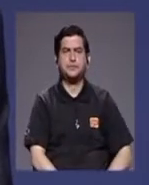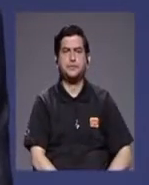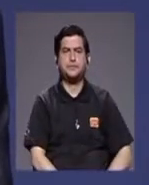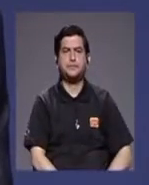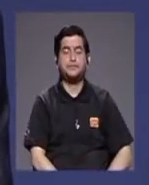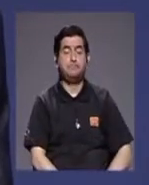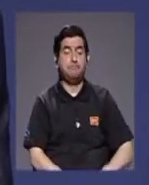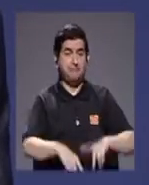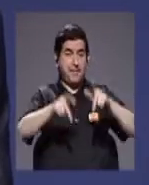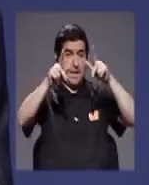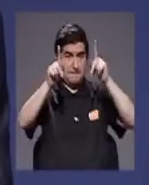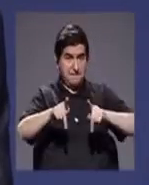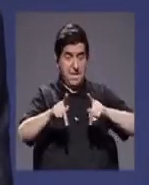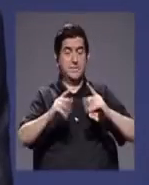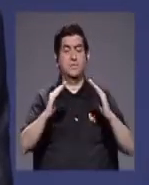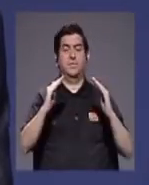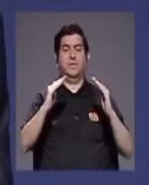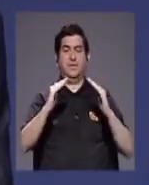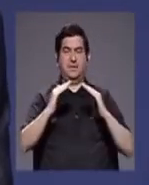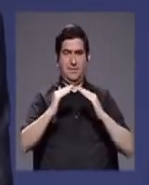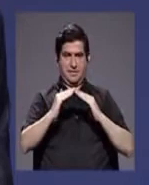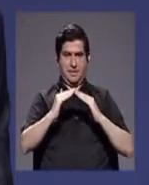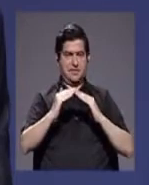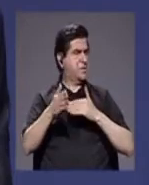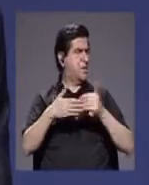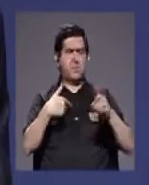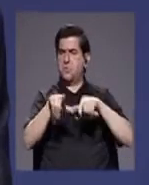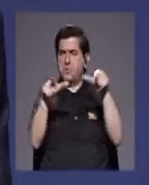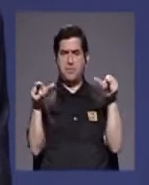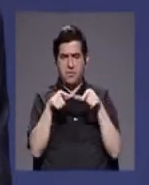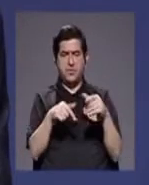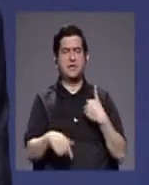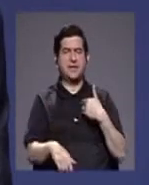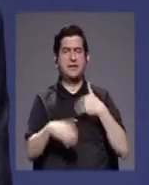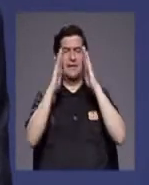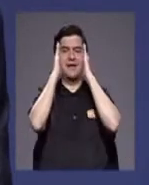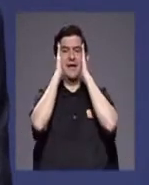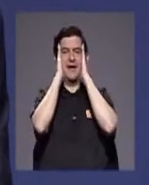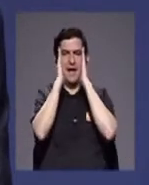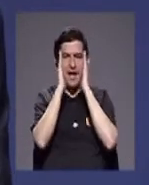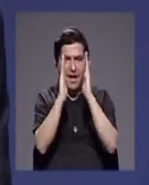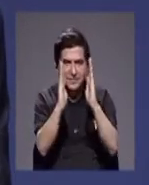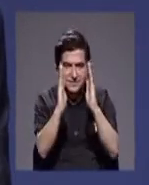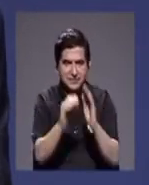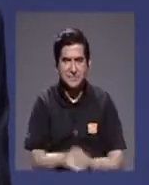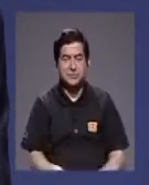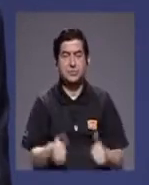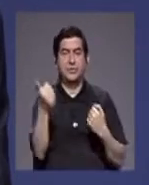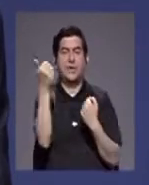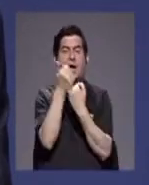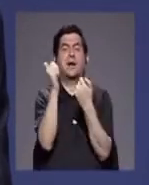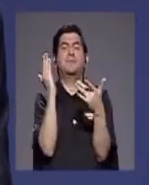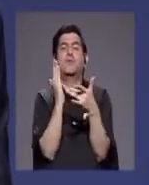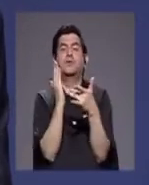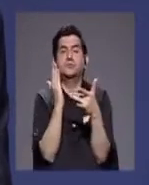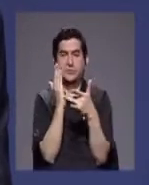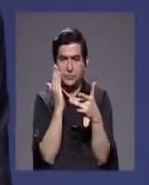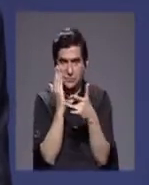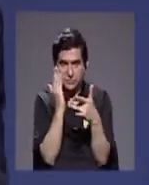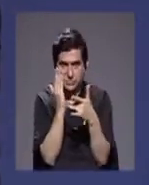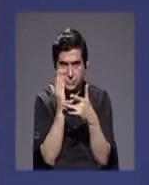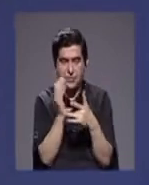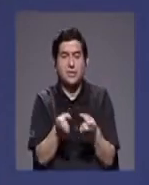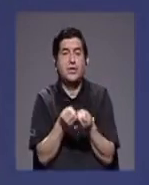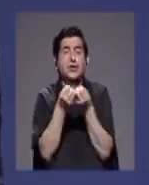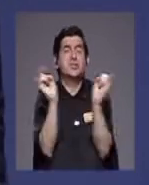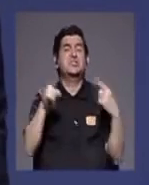el paciente en su casa o donde él esté, recibiendo atención con el apoyo de la tecnología, sin